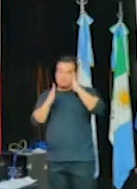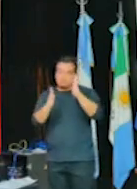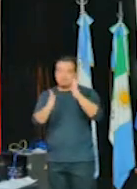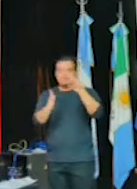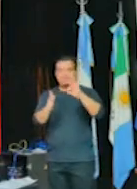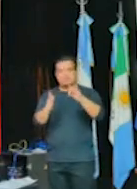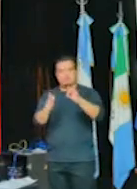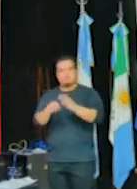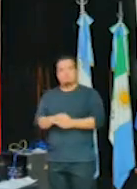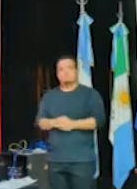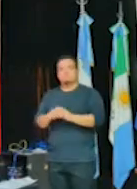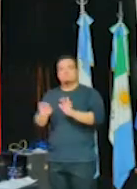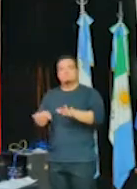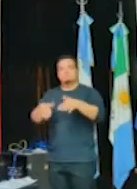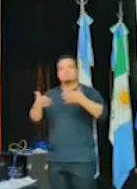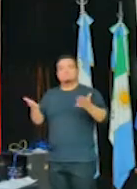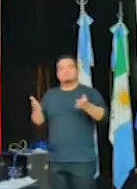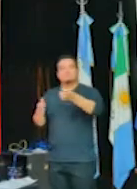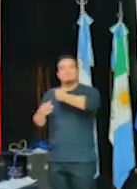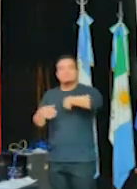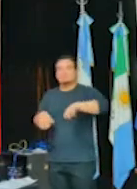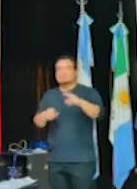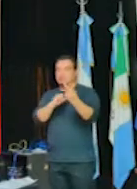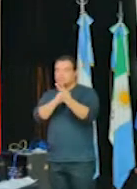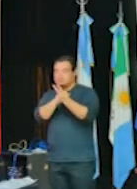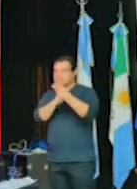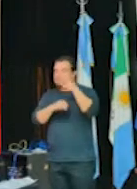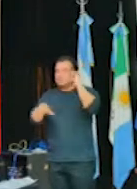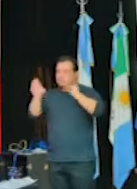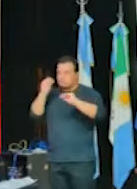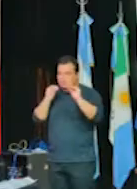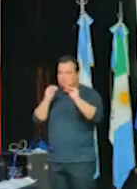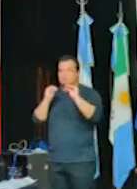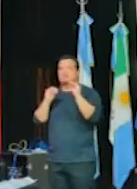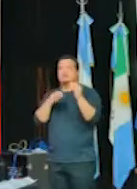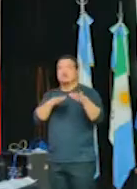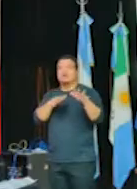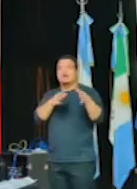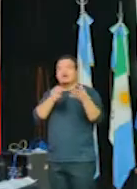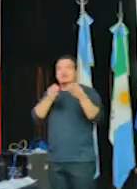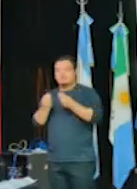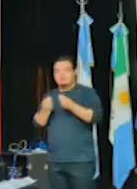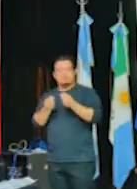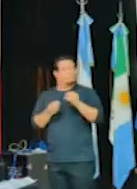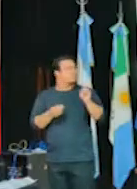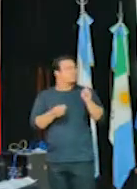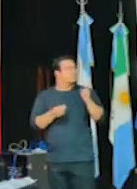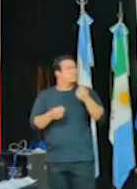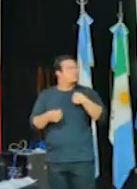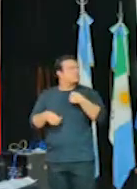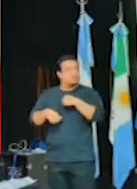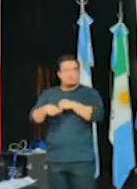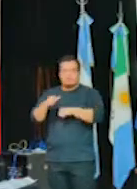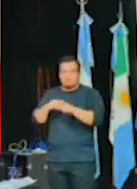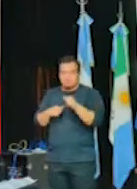Entonces, ¿qué queremos? Protégeme, escúchame, prepárame, cuídame y apóyame. Estoy roto, triste, agobiado, tengo